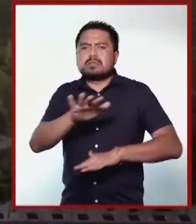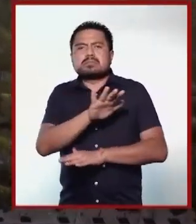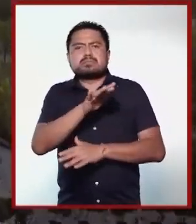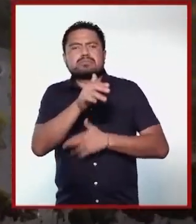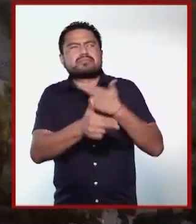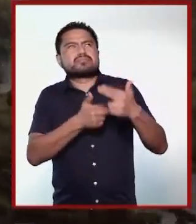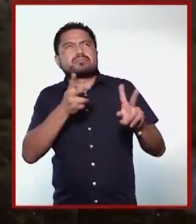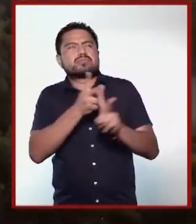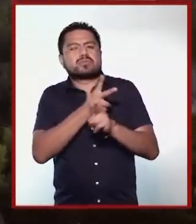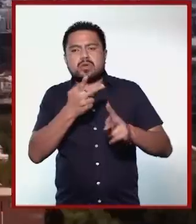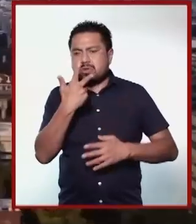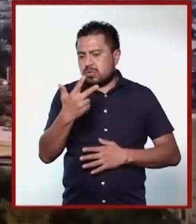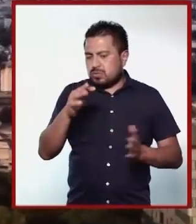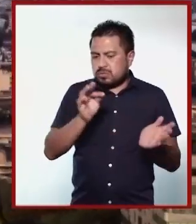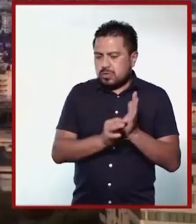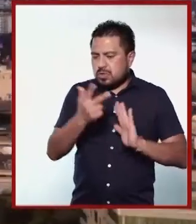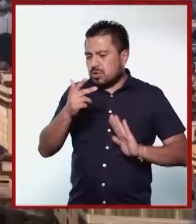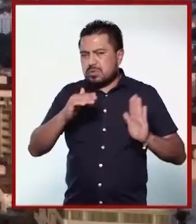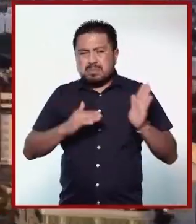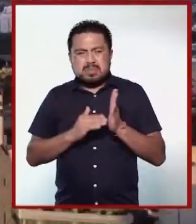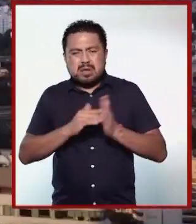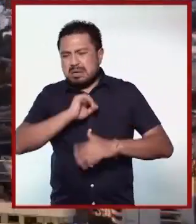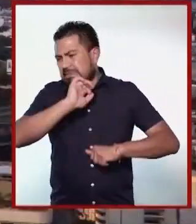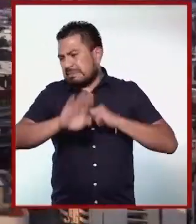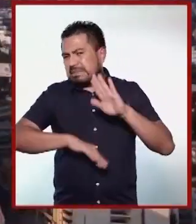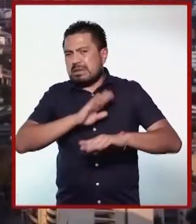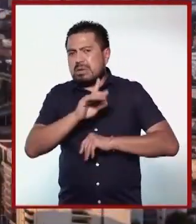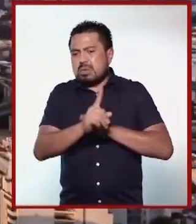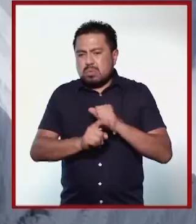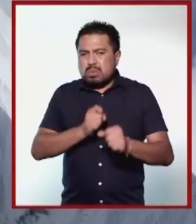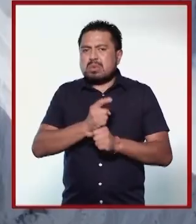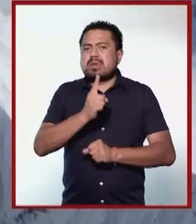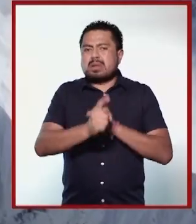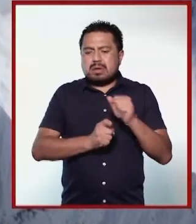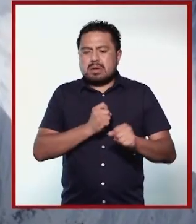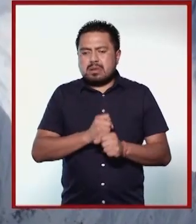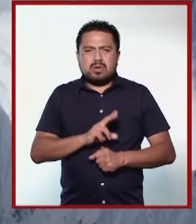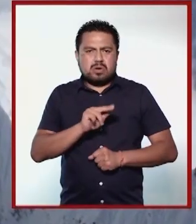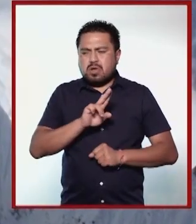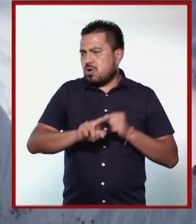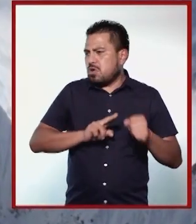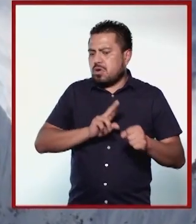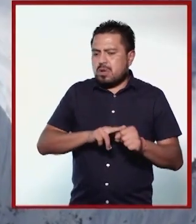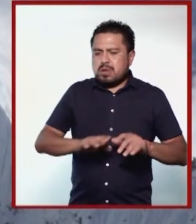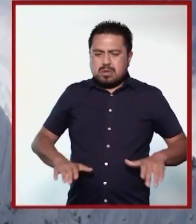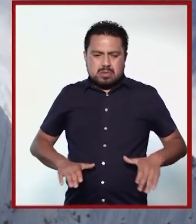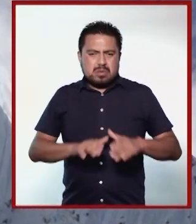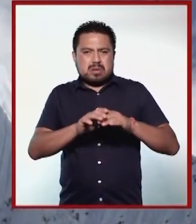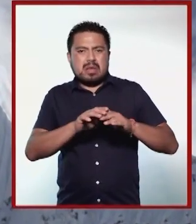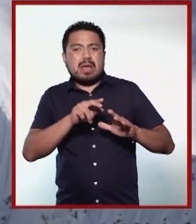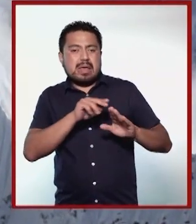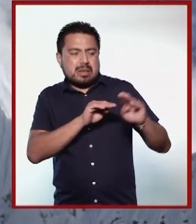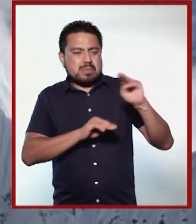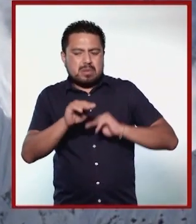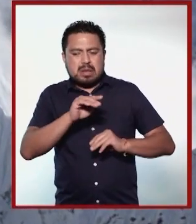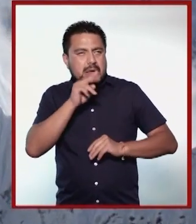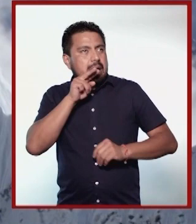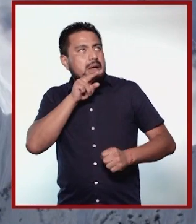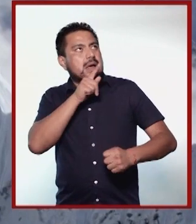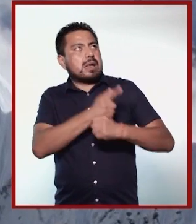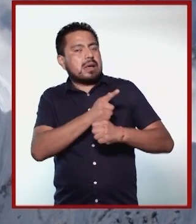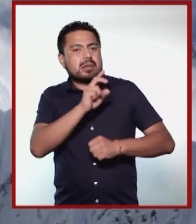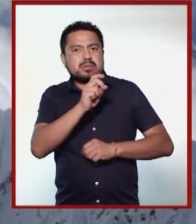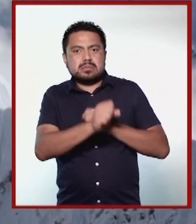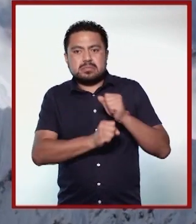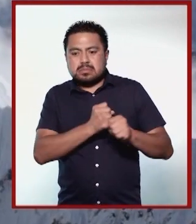provoque 8.8 millones de muertes prematuras cada año. No es normal que los picos del Himalaya fueran visibles por primera vez en